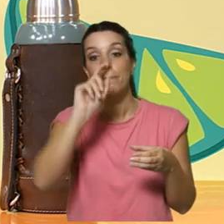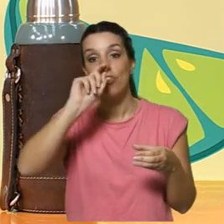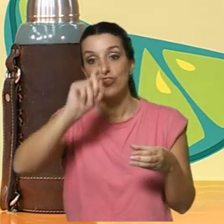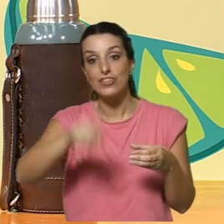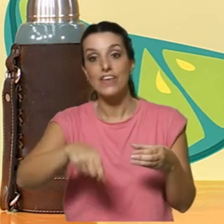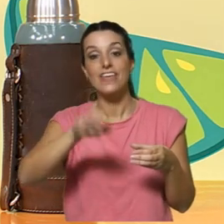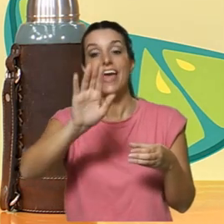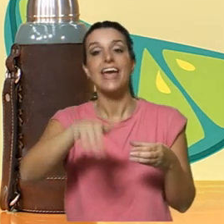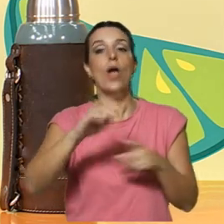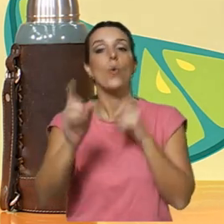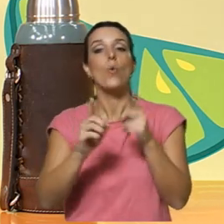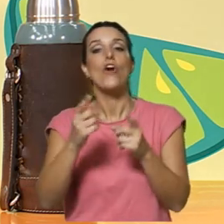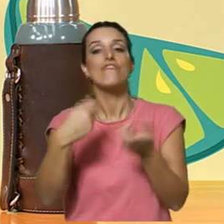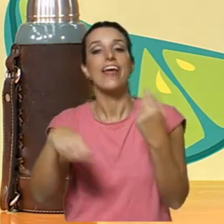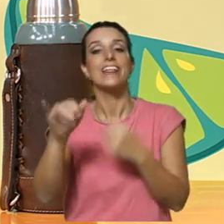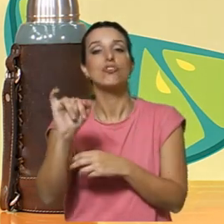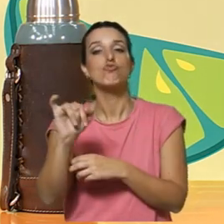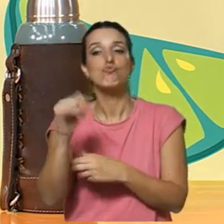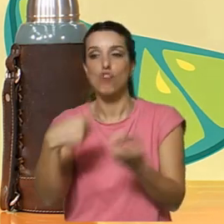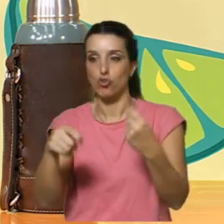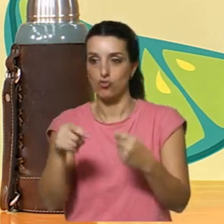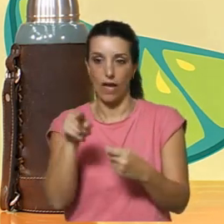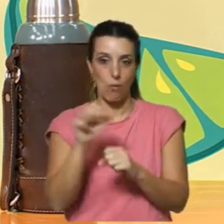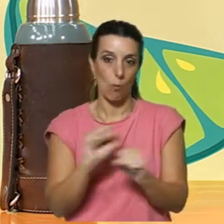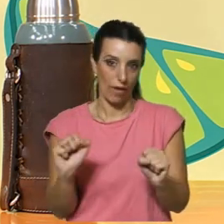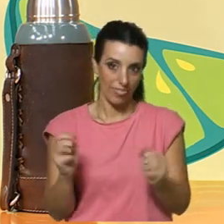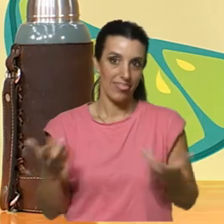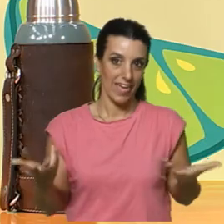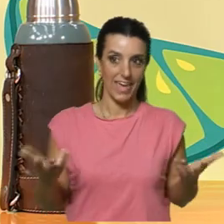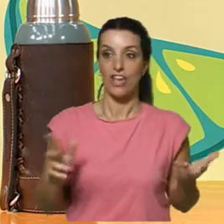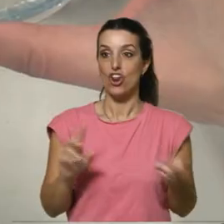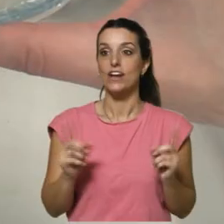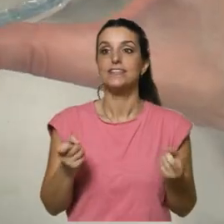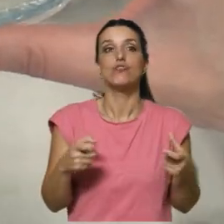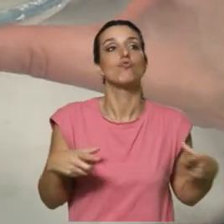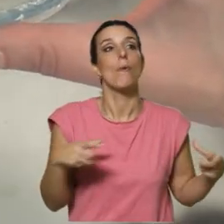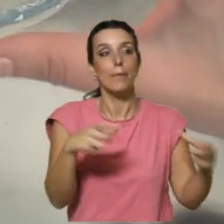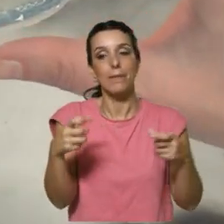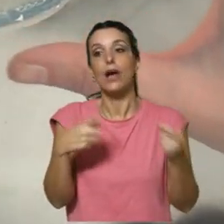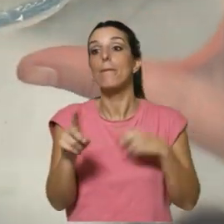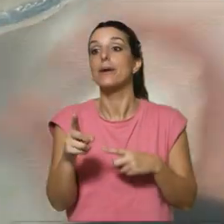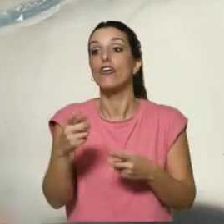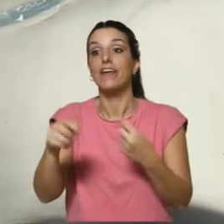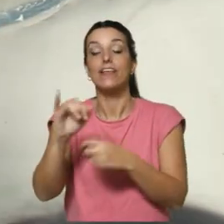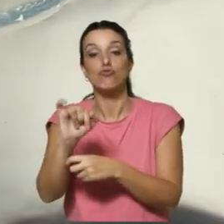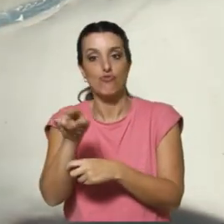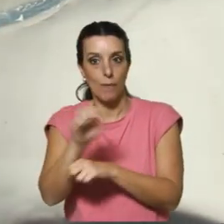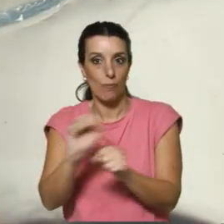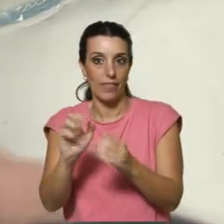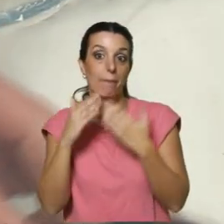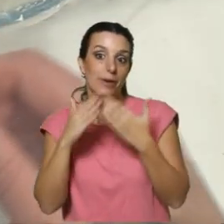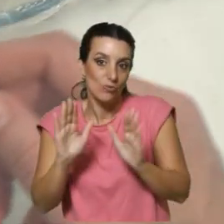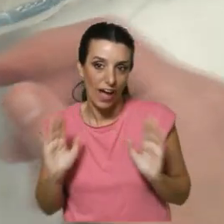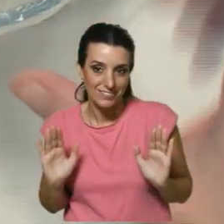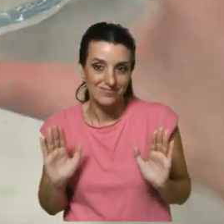en herboristería. Claro. O sea que capaz que no es necesariamente supermercado, pero en una herboristería capaz que lo puedes